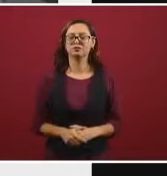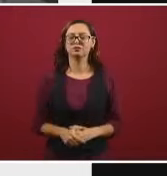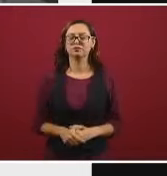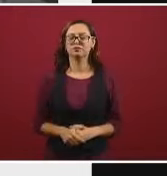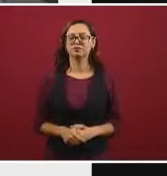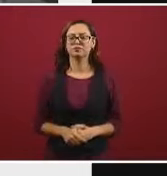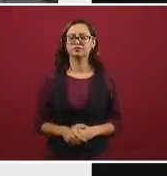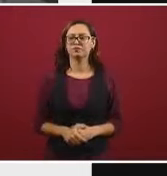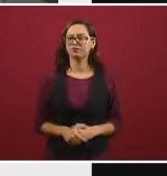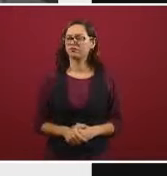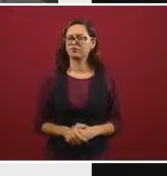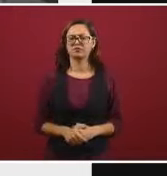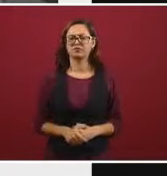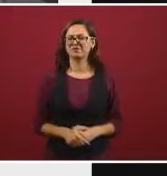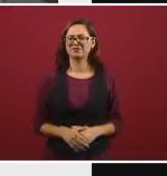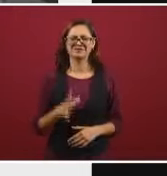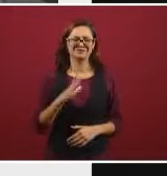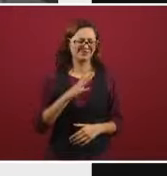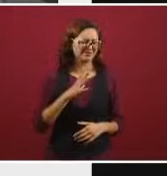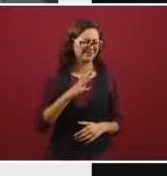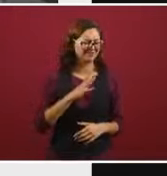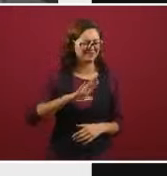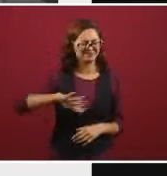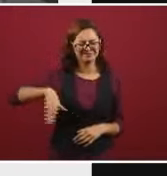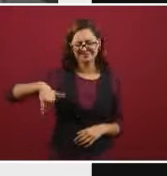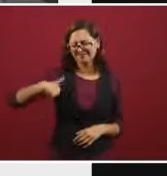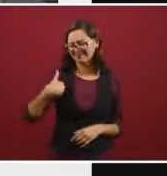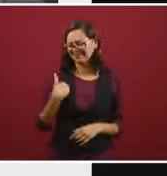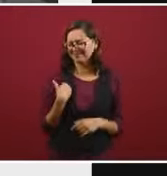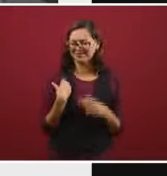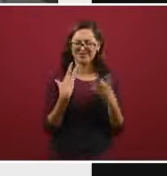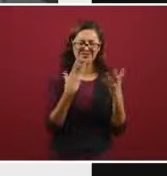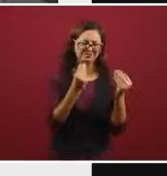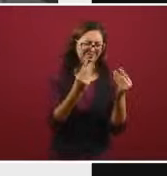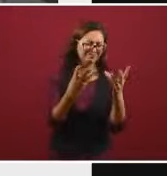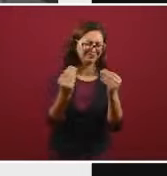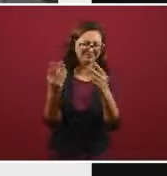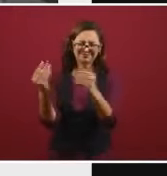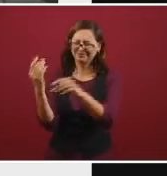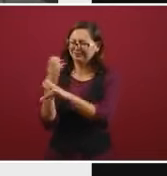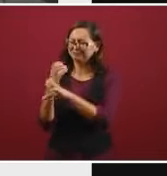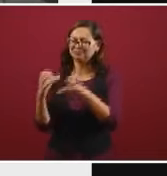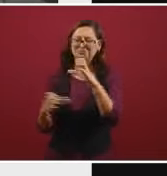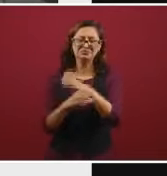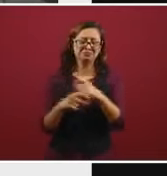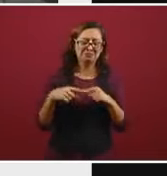No, hay muchísimas cosas en almacén. Si no vamos a comprar